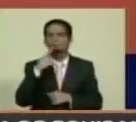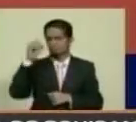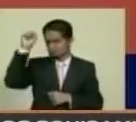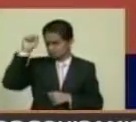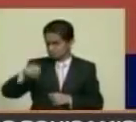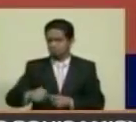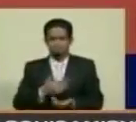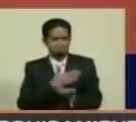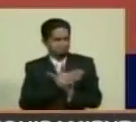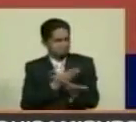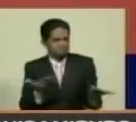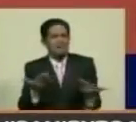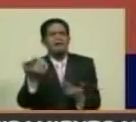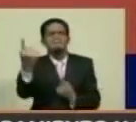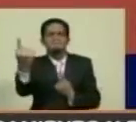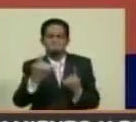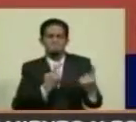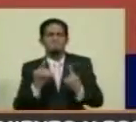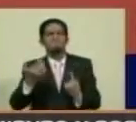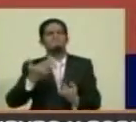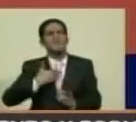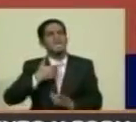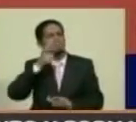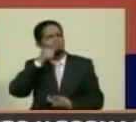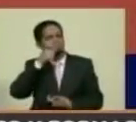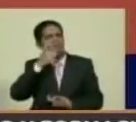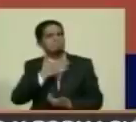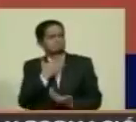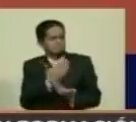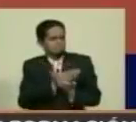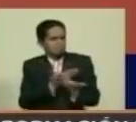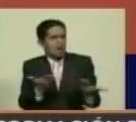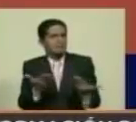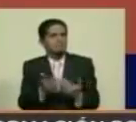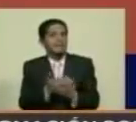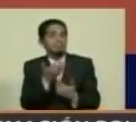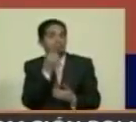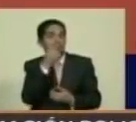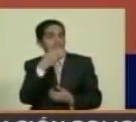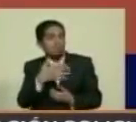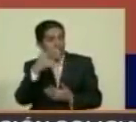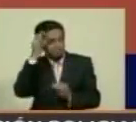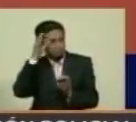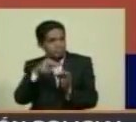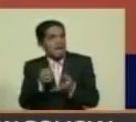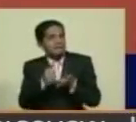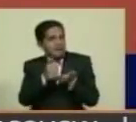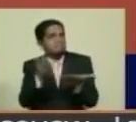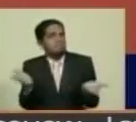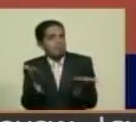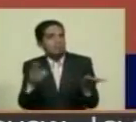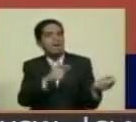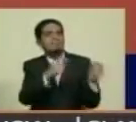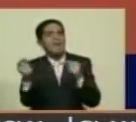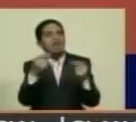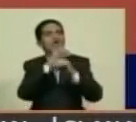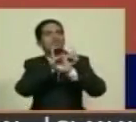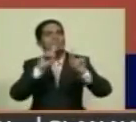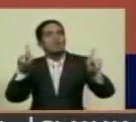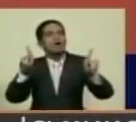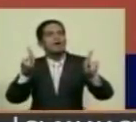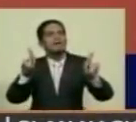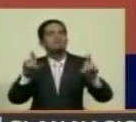venir, si viene de buena fe. Si vienen con la buena fe de promover un diálogo democrático y un diálogo